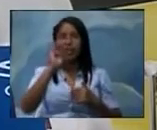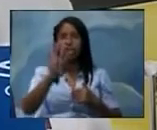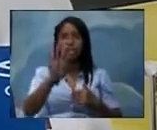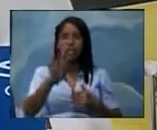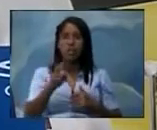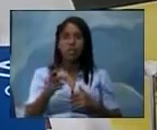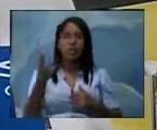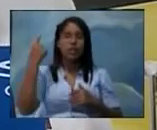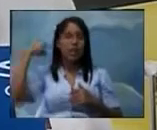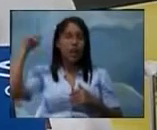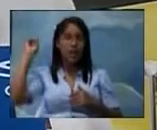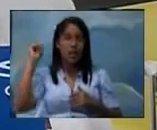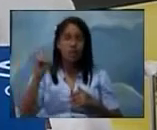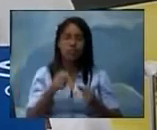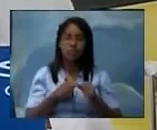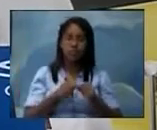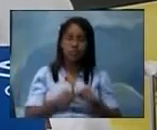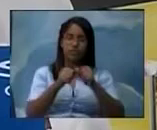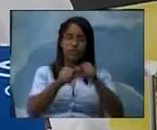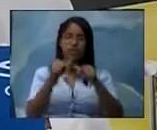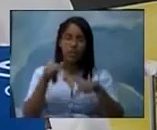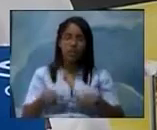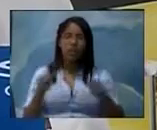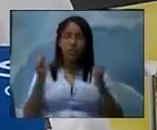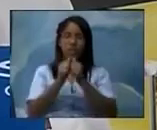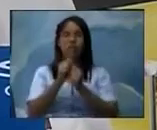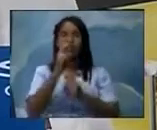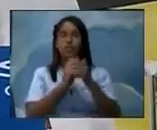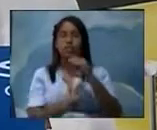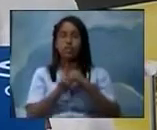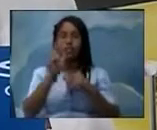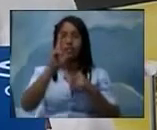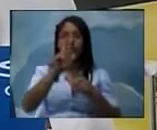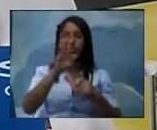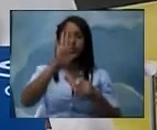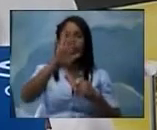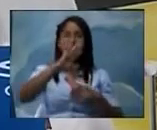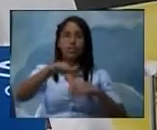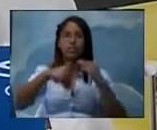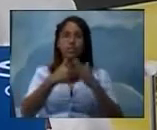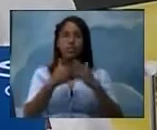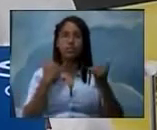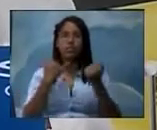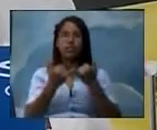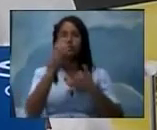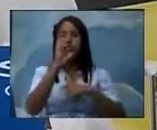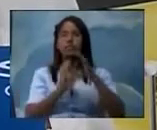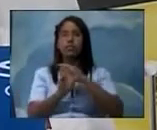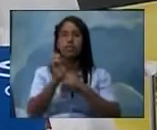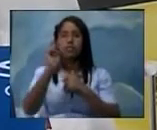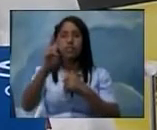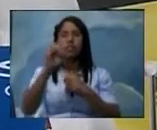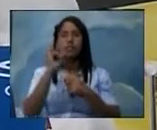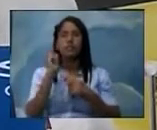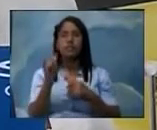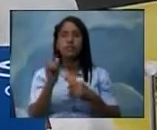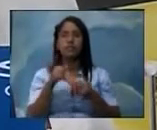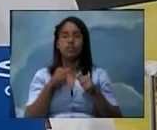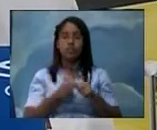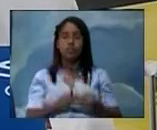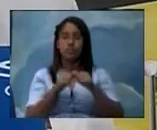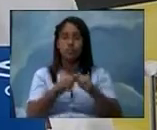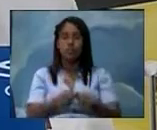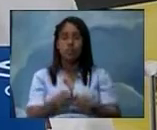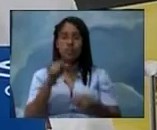34 el día de ayer. Continuaremos hoy con el versículo 35 hasta el final del capítulo 2 y